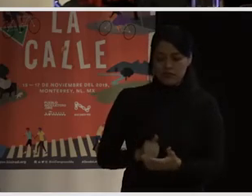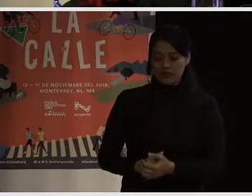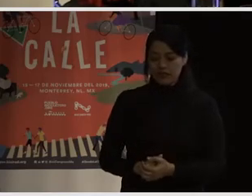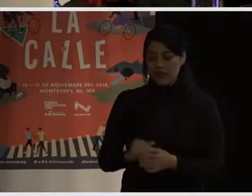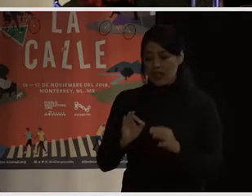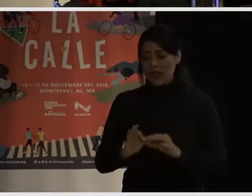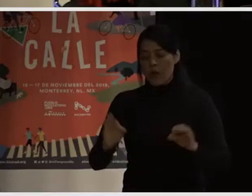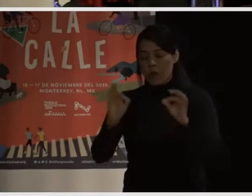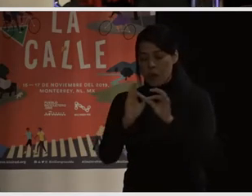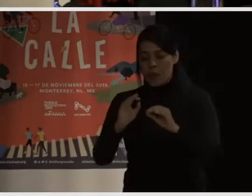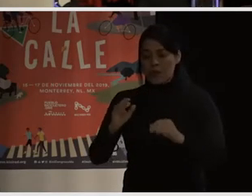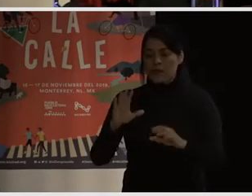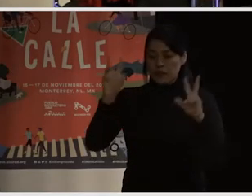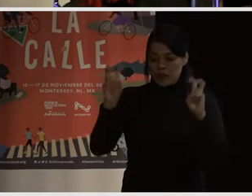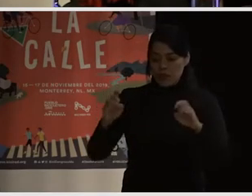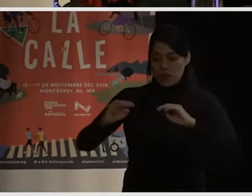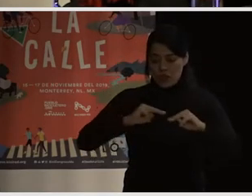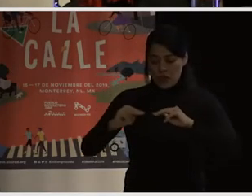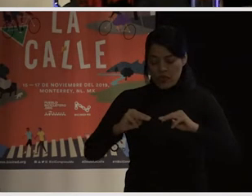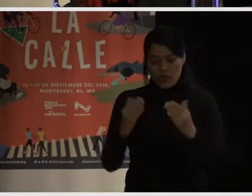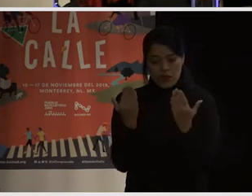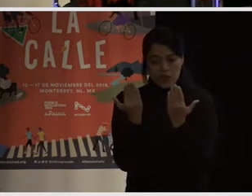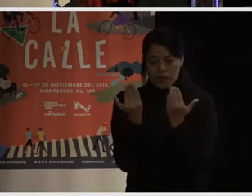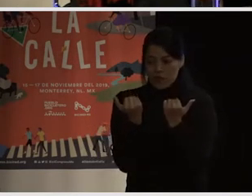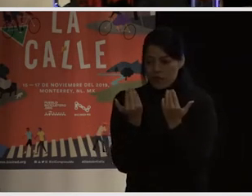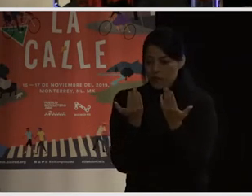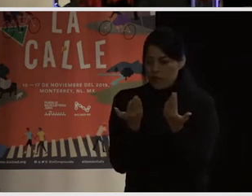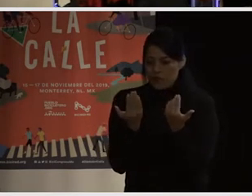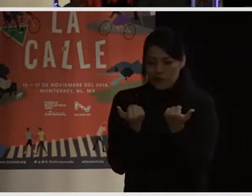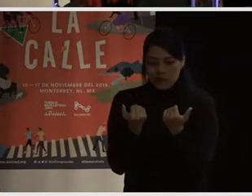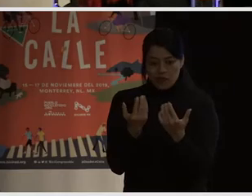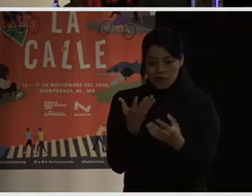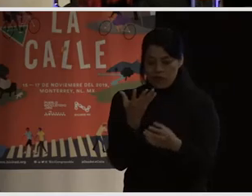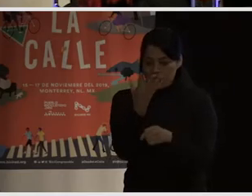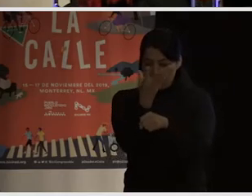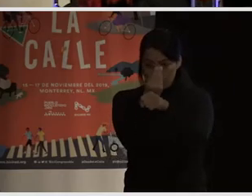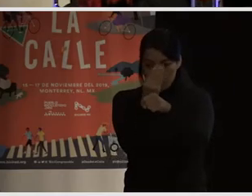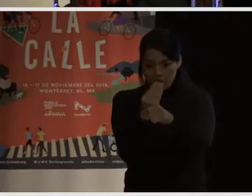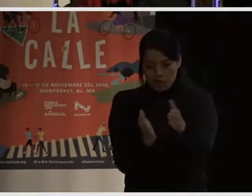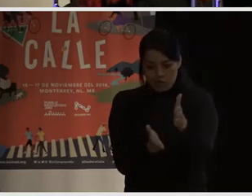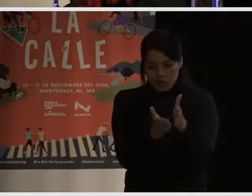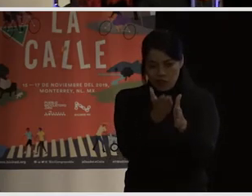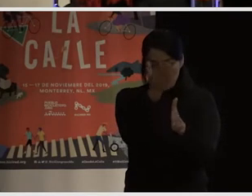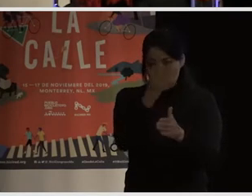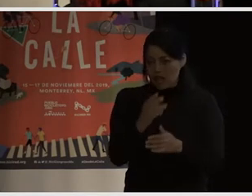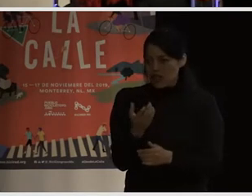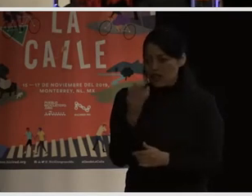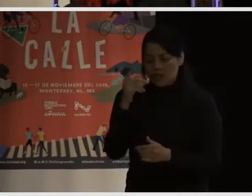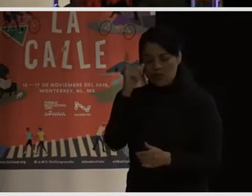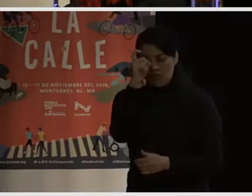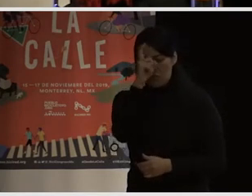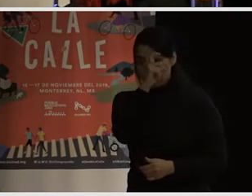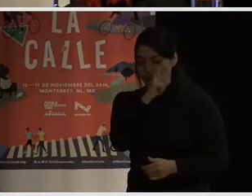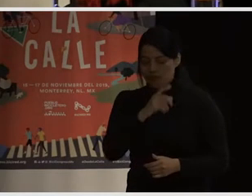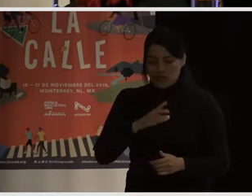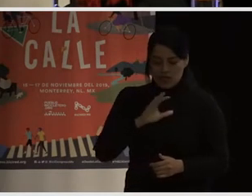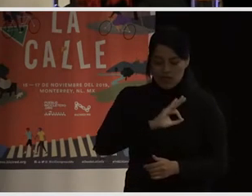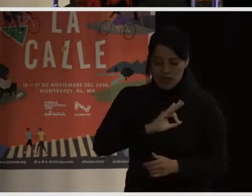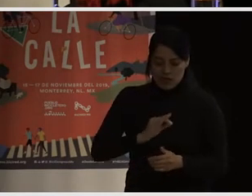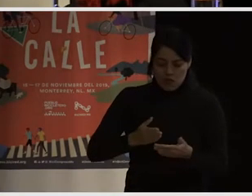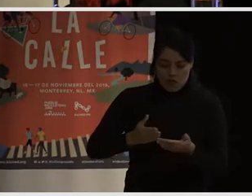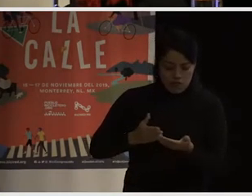en materia de movilidad pues no hay una no hay una estructura como tal ha sido muy difícil poder avanzar dentro de lo